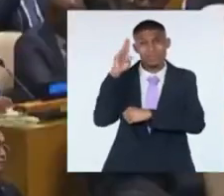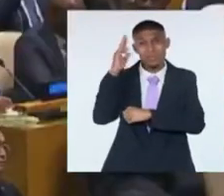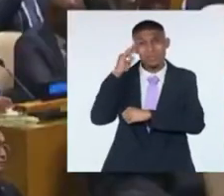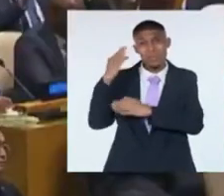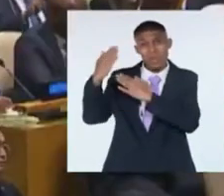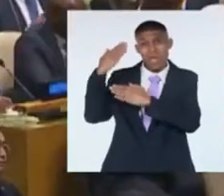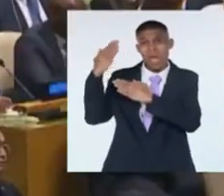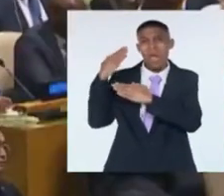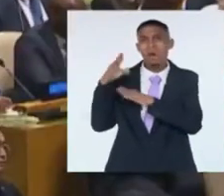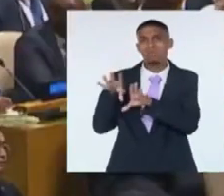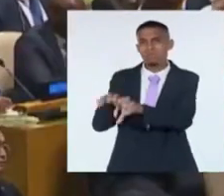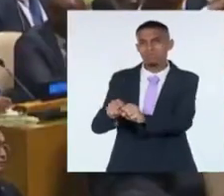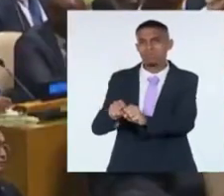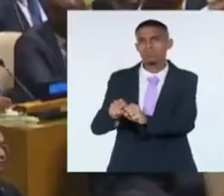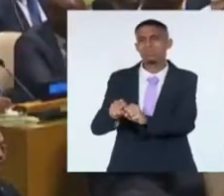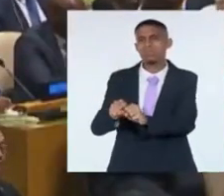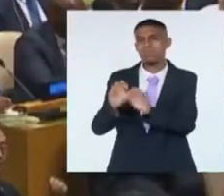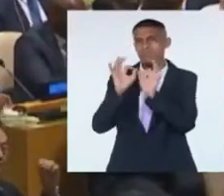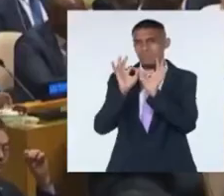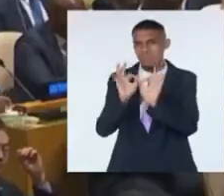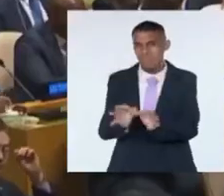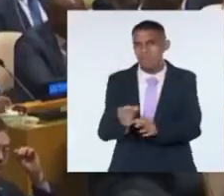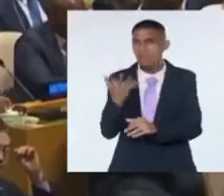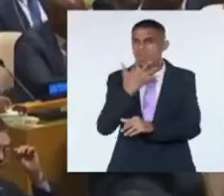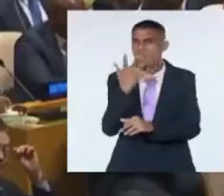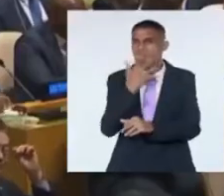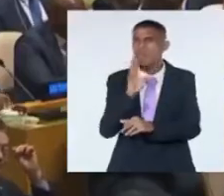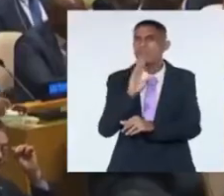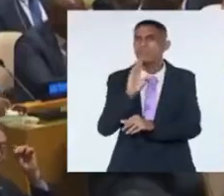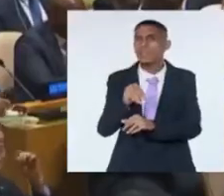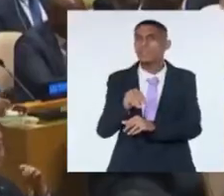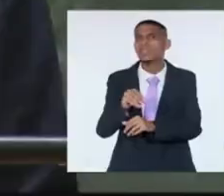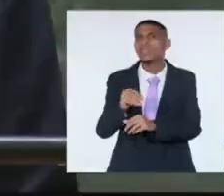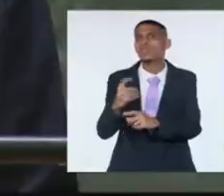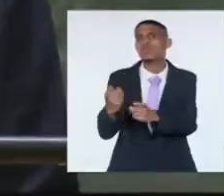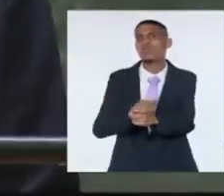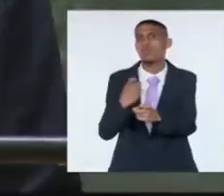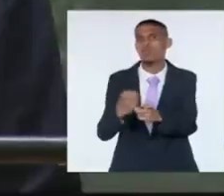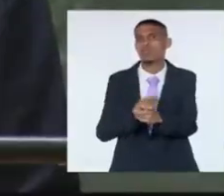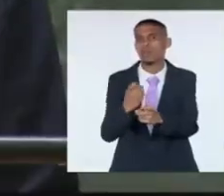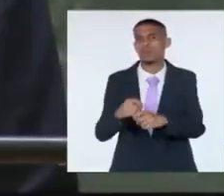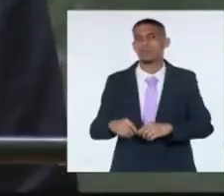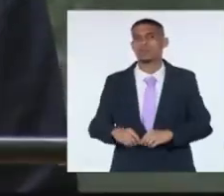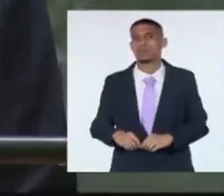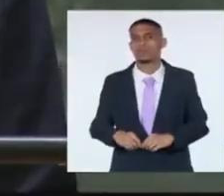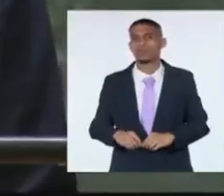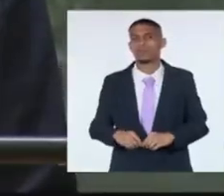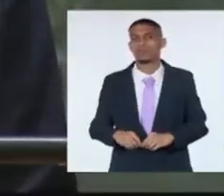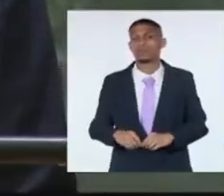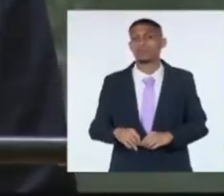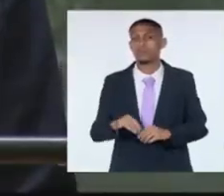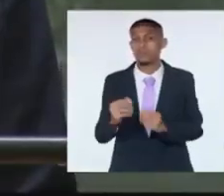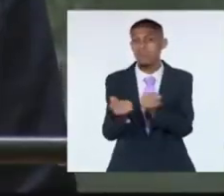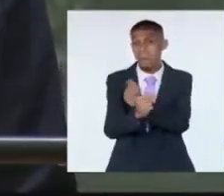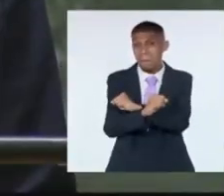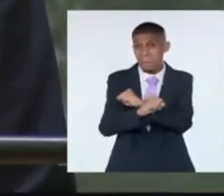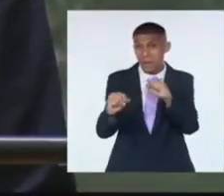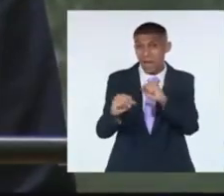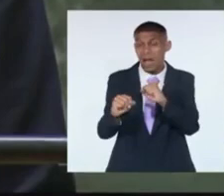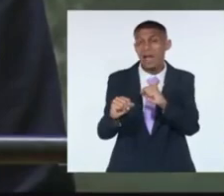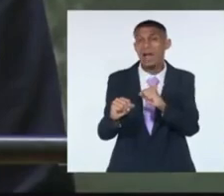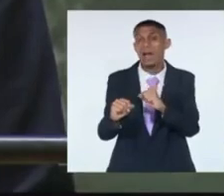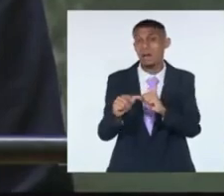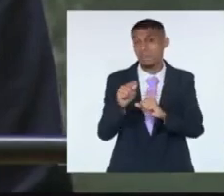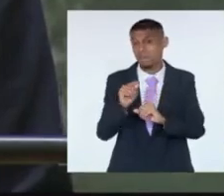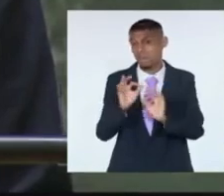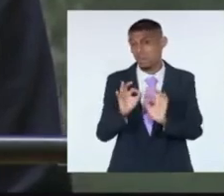veces los mismos que hoy hablan de luchar contra invasiones el terrorismo que suele esgrimirse